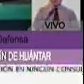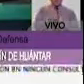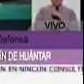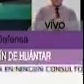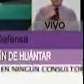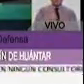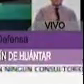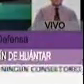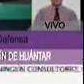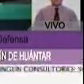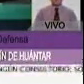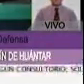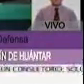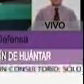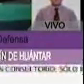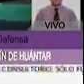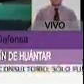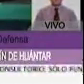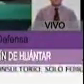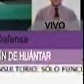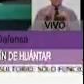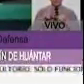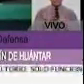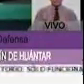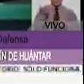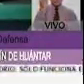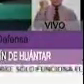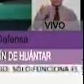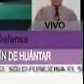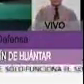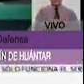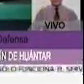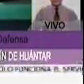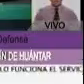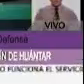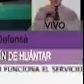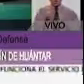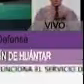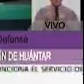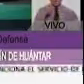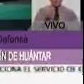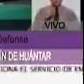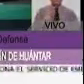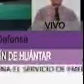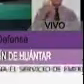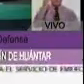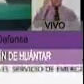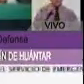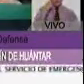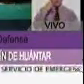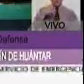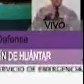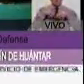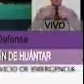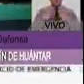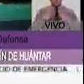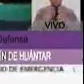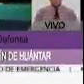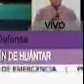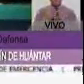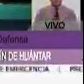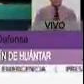año. Y en ese entonces el presidente del Poder Judicial reconoció de la